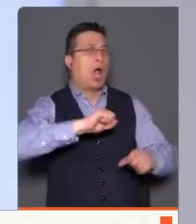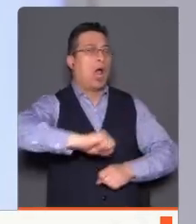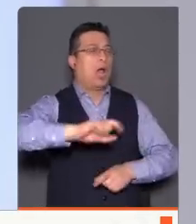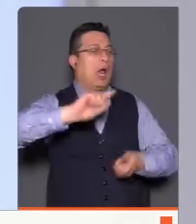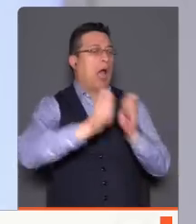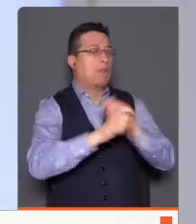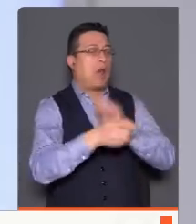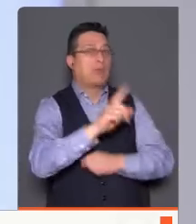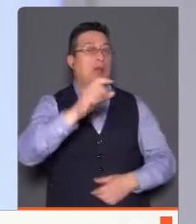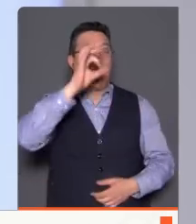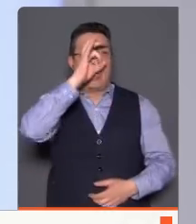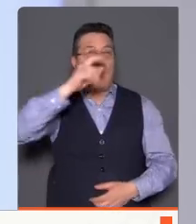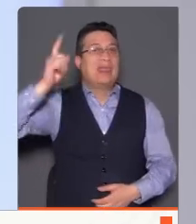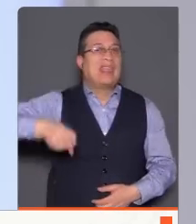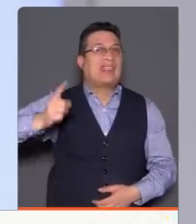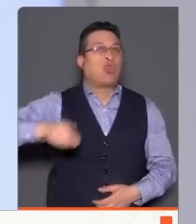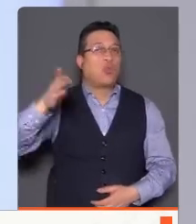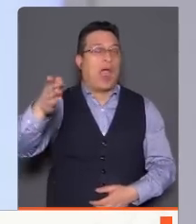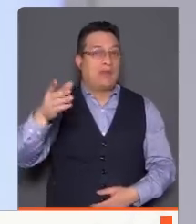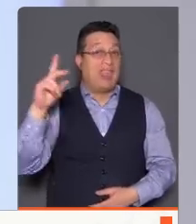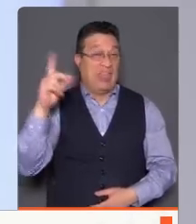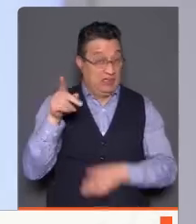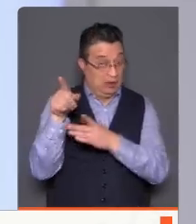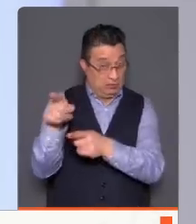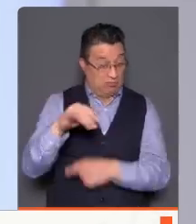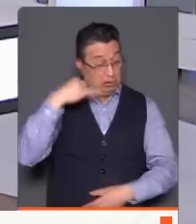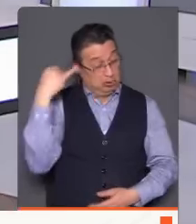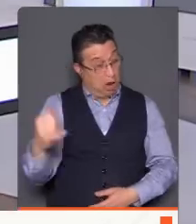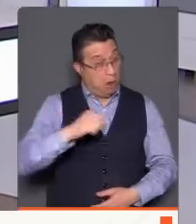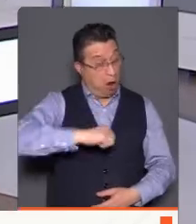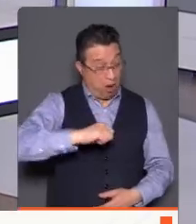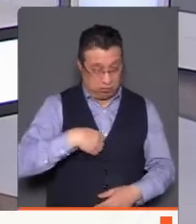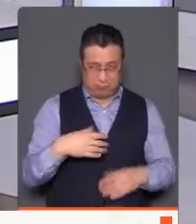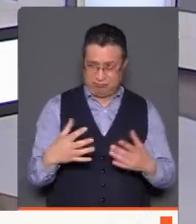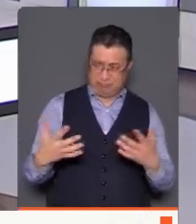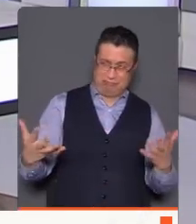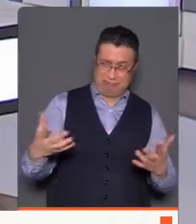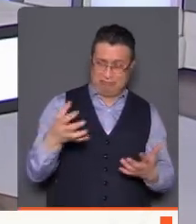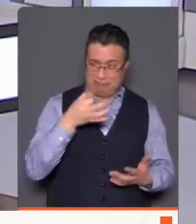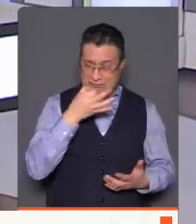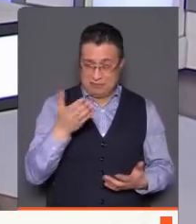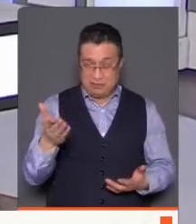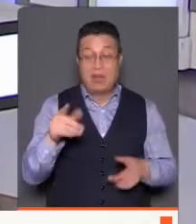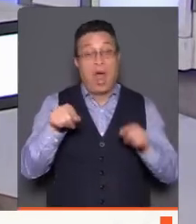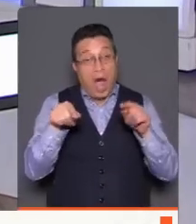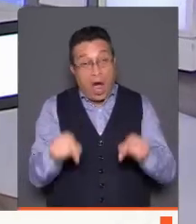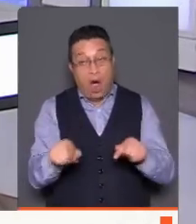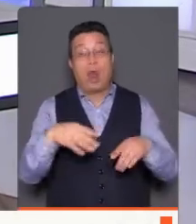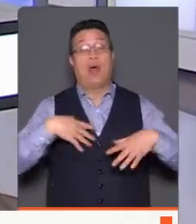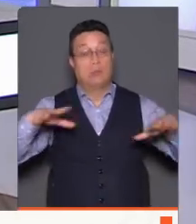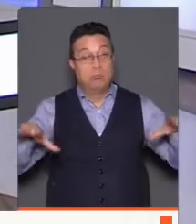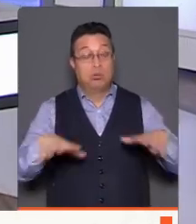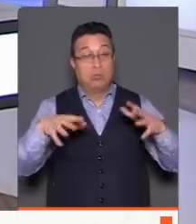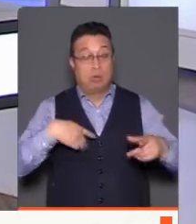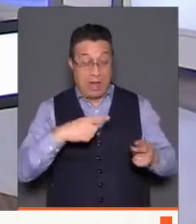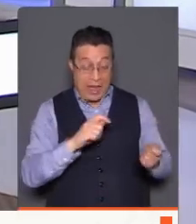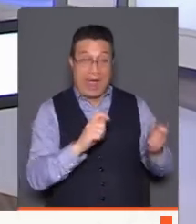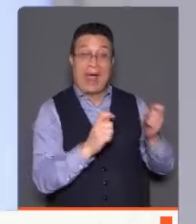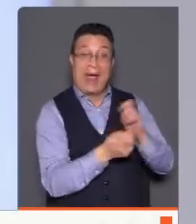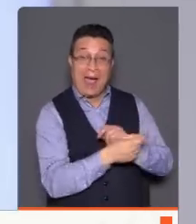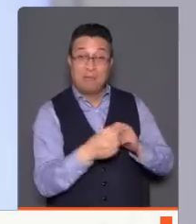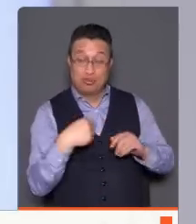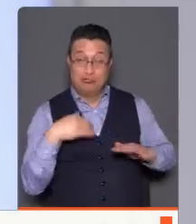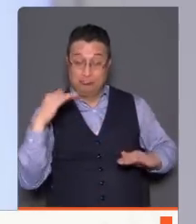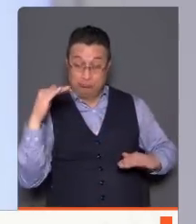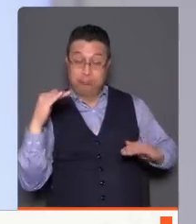dictadura, la derecha. De hecho, ahora, a propósito de esto de esfuerzos por mover la aguja,